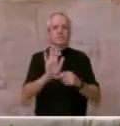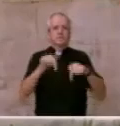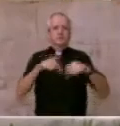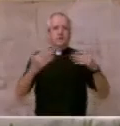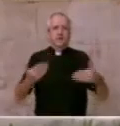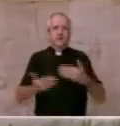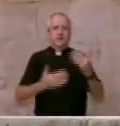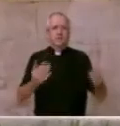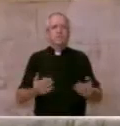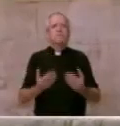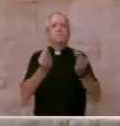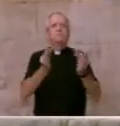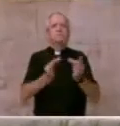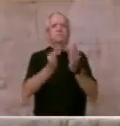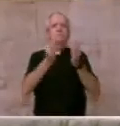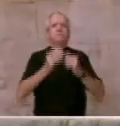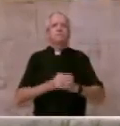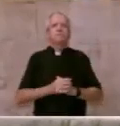celebración.